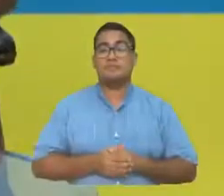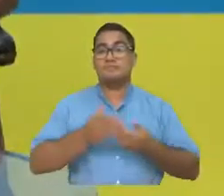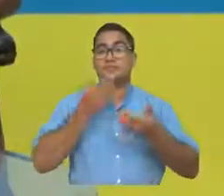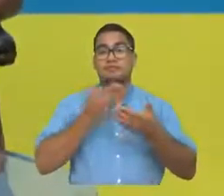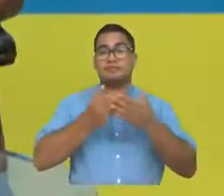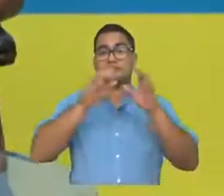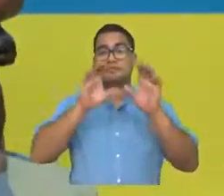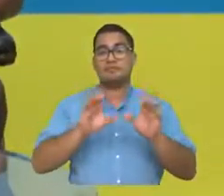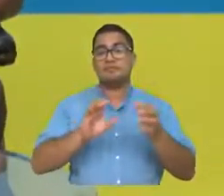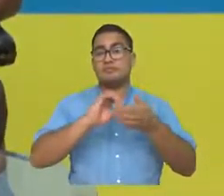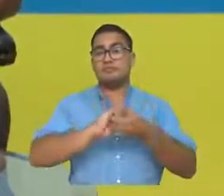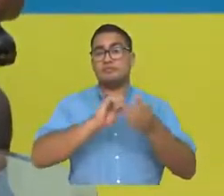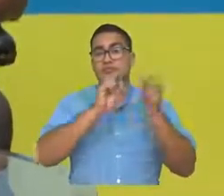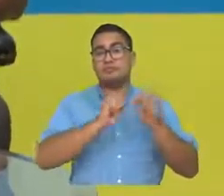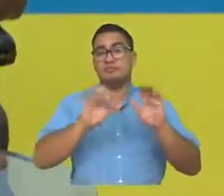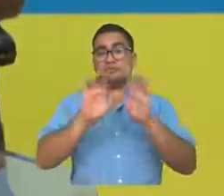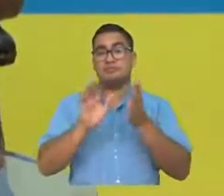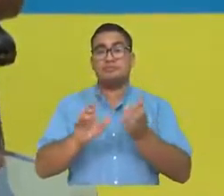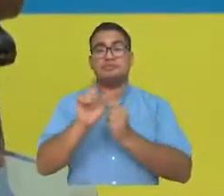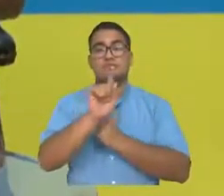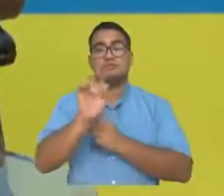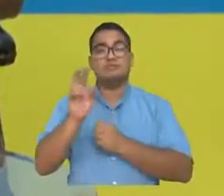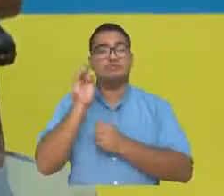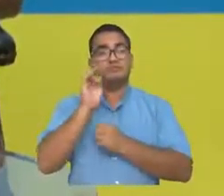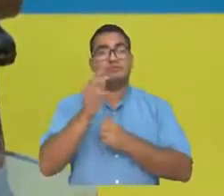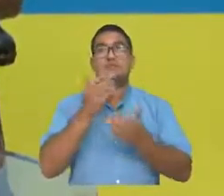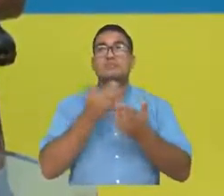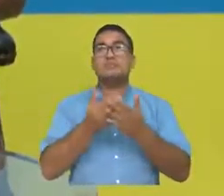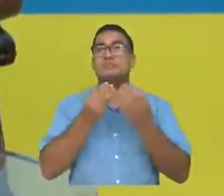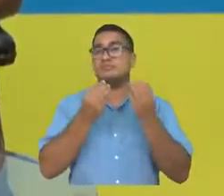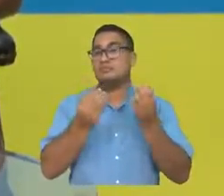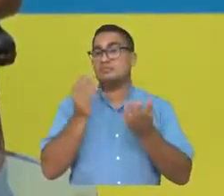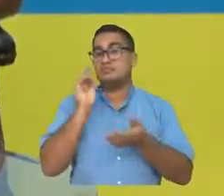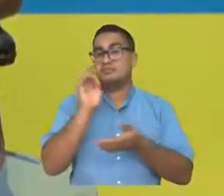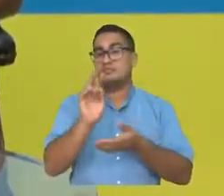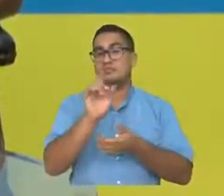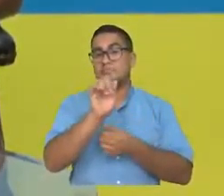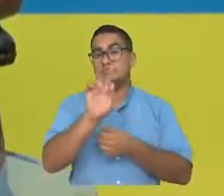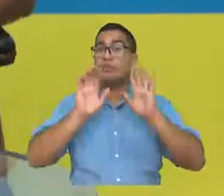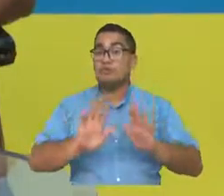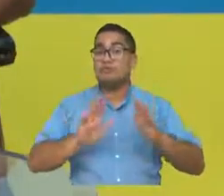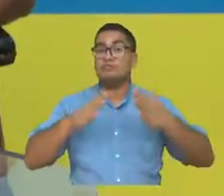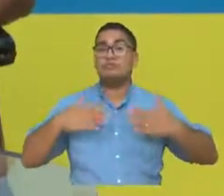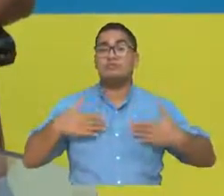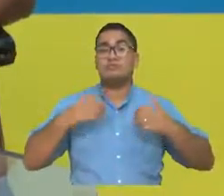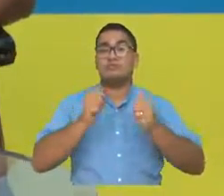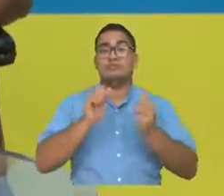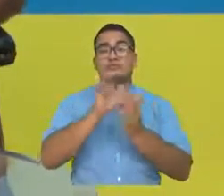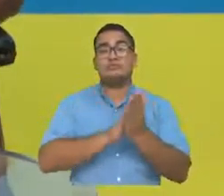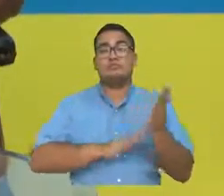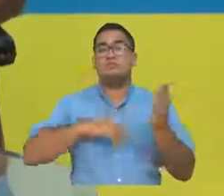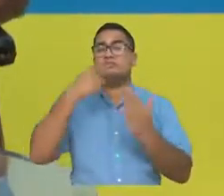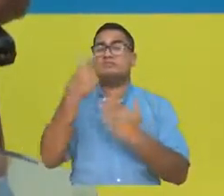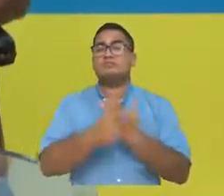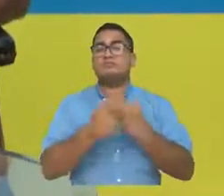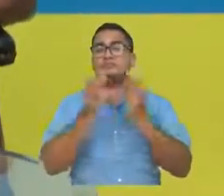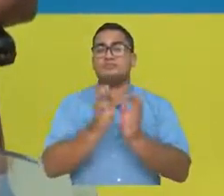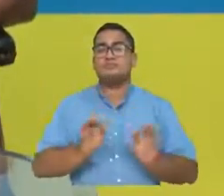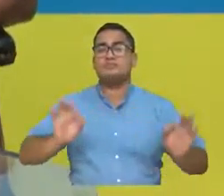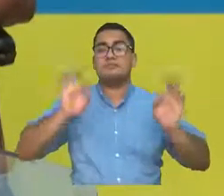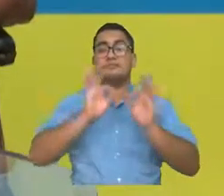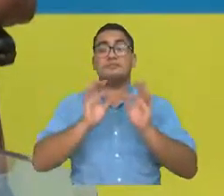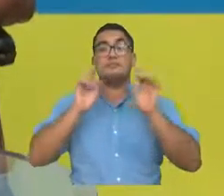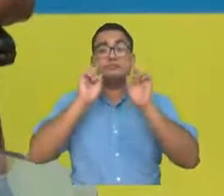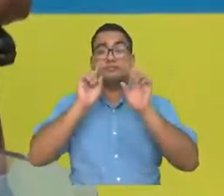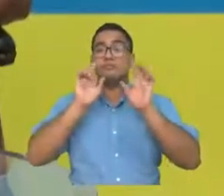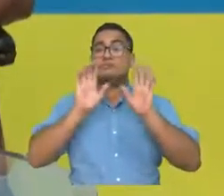Buenas tardes, amigos televidentes. Muchas gracias por su excelente sintonía al canal 98, el canal parlamentario, el canal de la